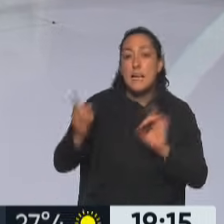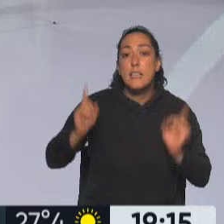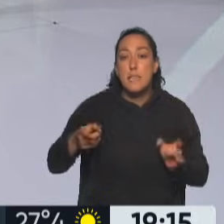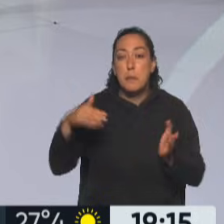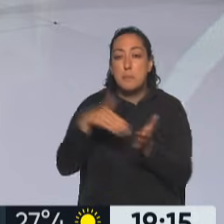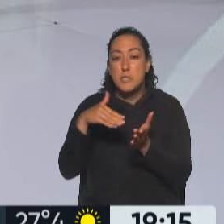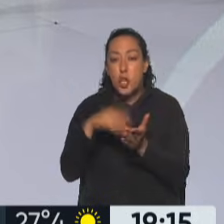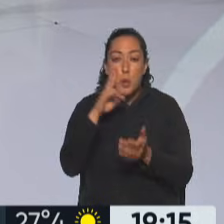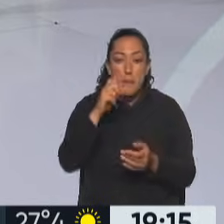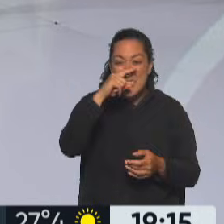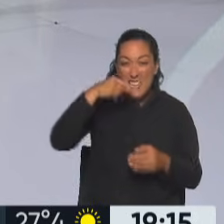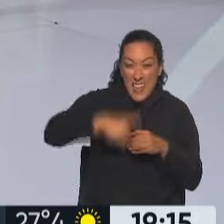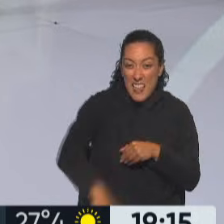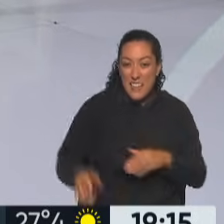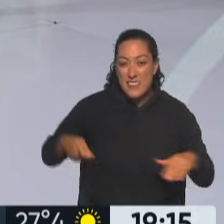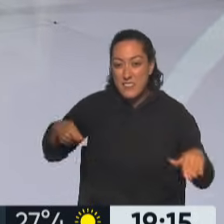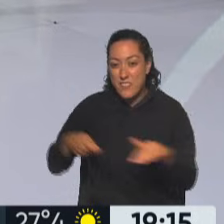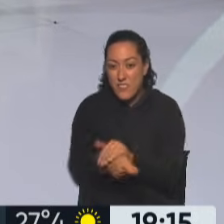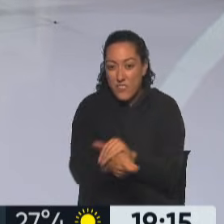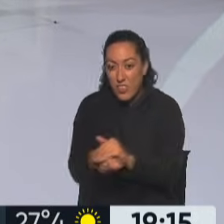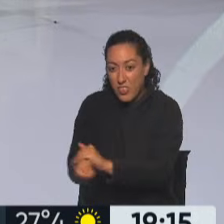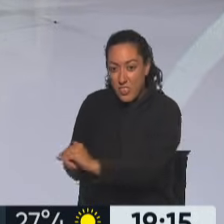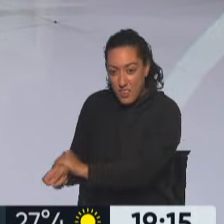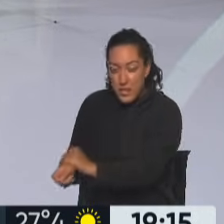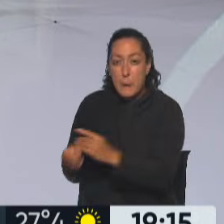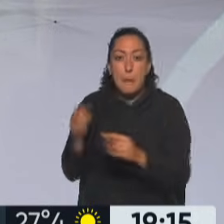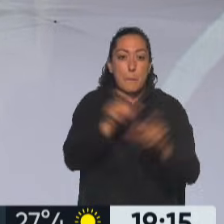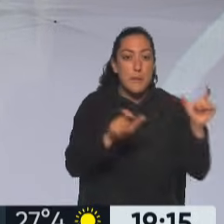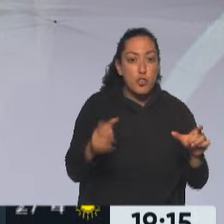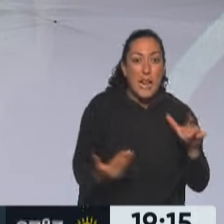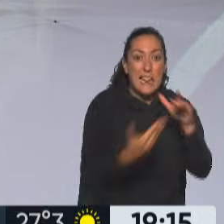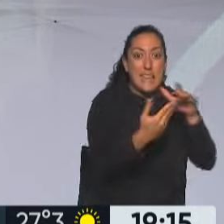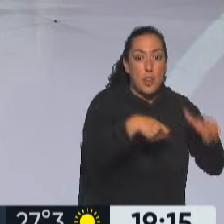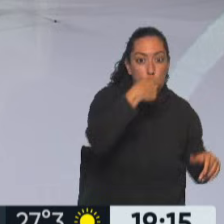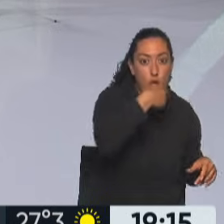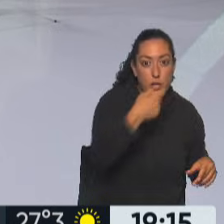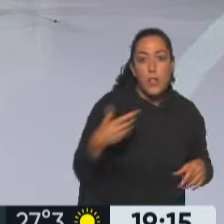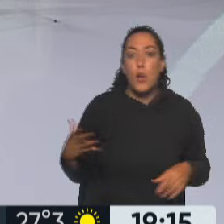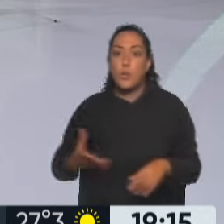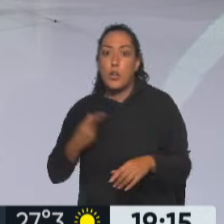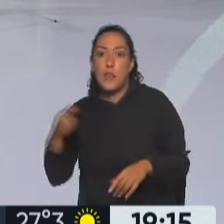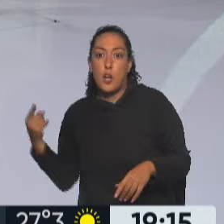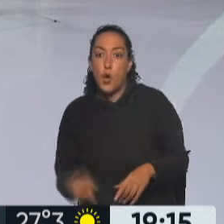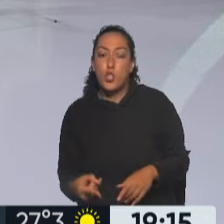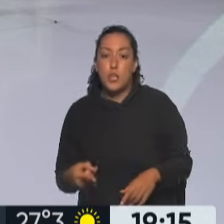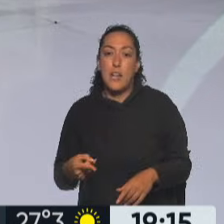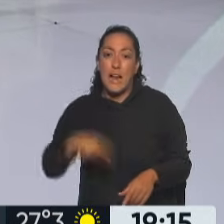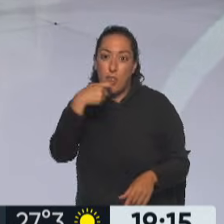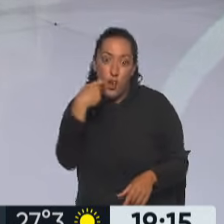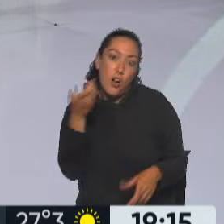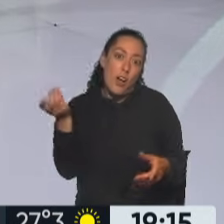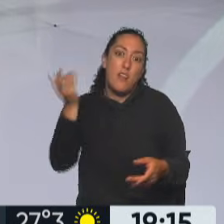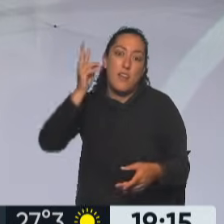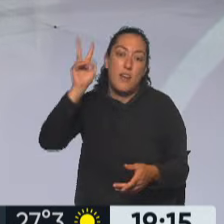desde el año 2007 para facilitar encuentros entre capos de la droga y autoridades antinarcóticos de Venezuela. Así es, y en